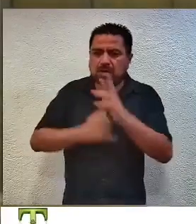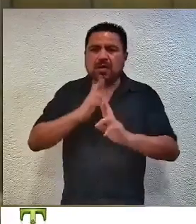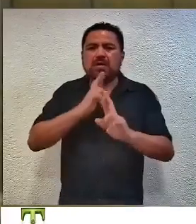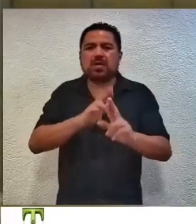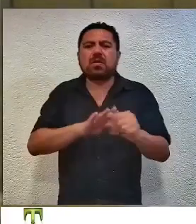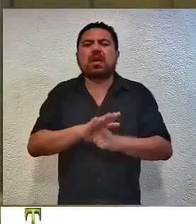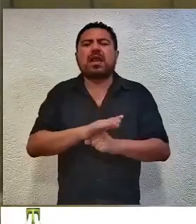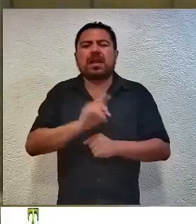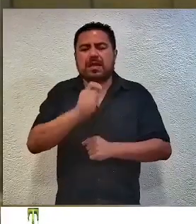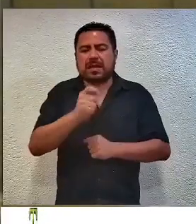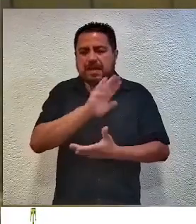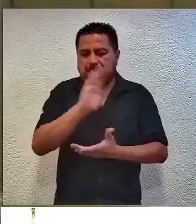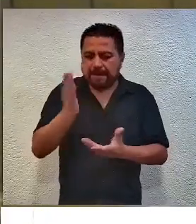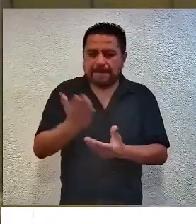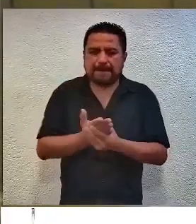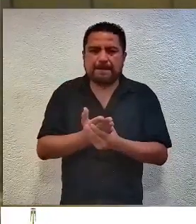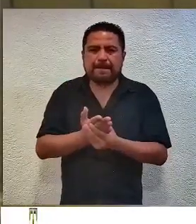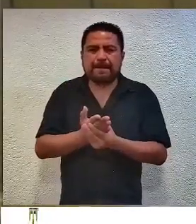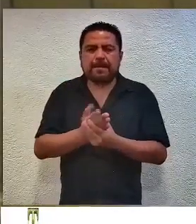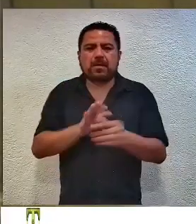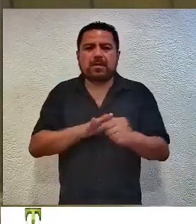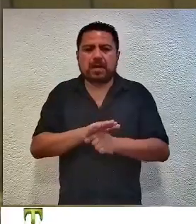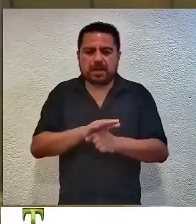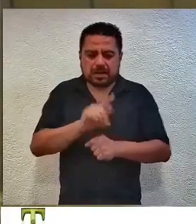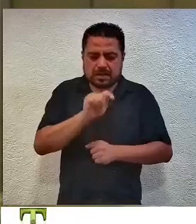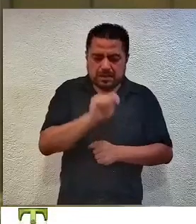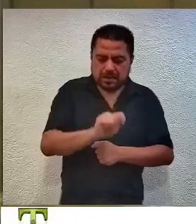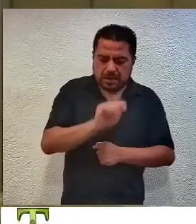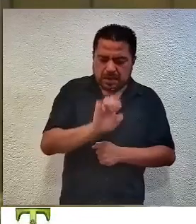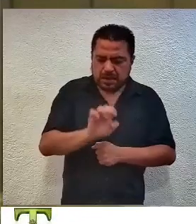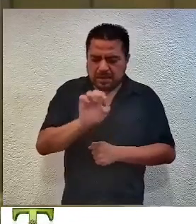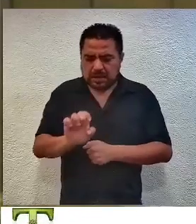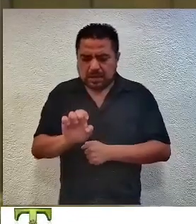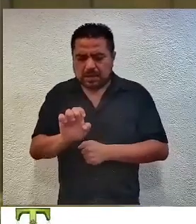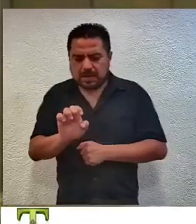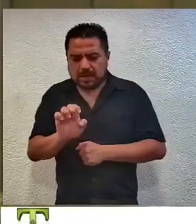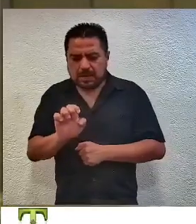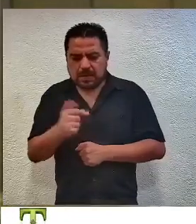resolución relativo al expediente identificado con la clave